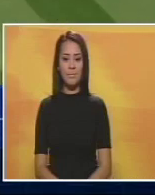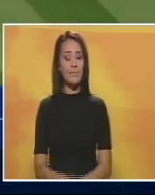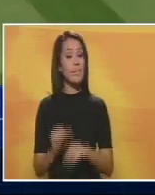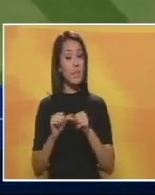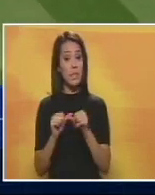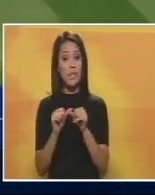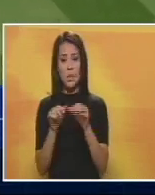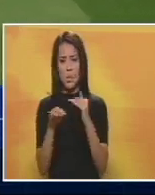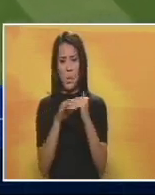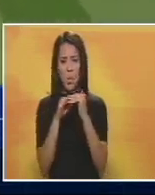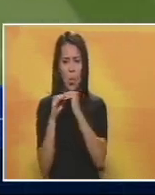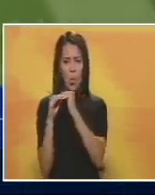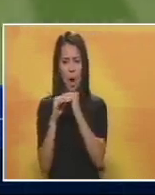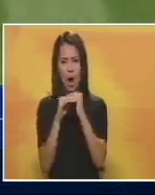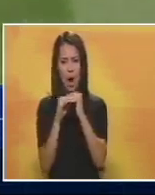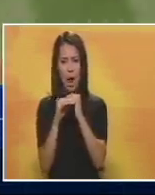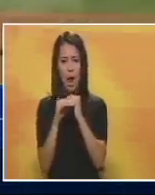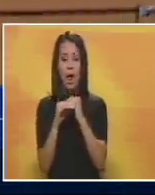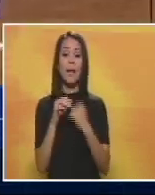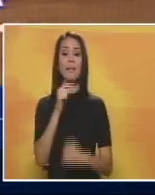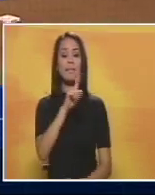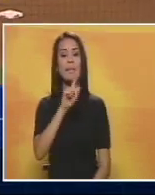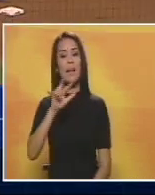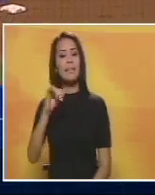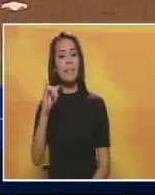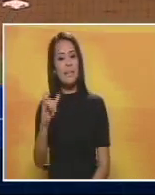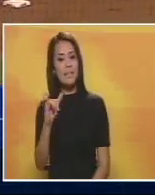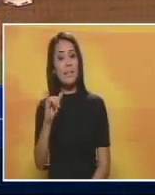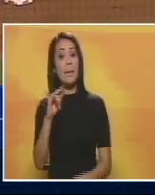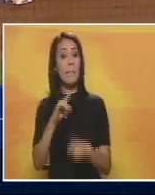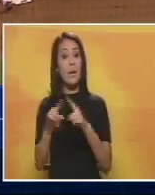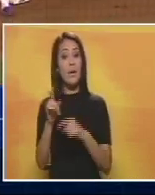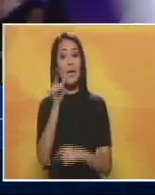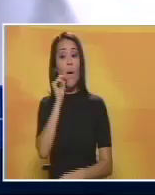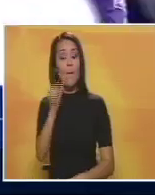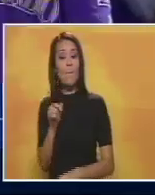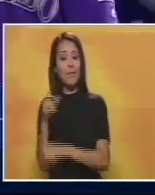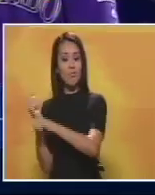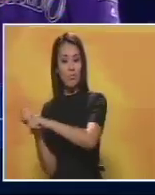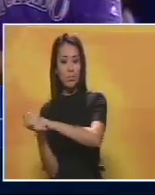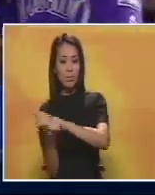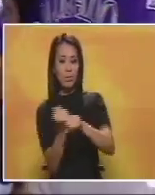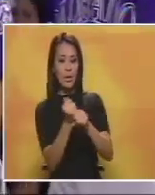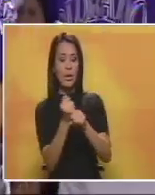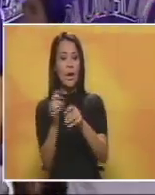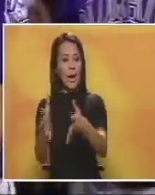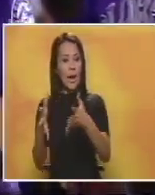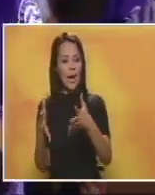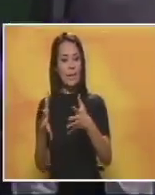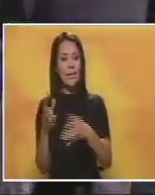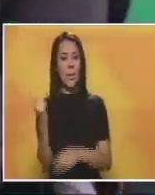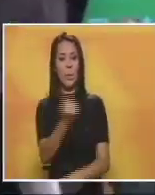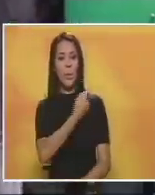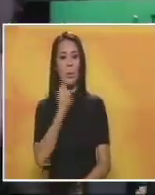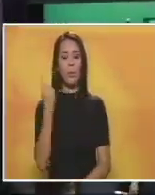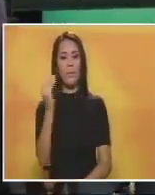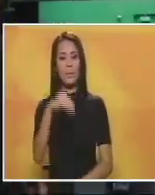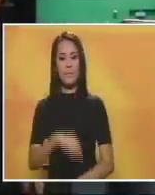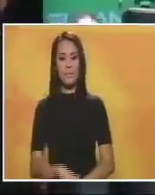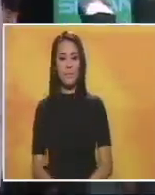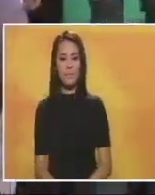mantuvo igualada hasta el inning 13, cuando Tony Walters remolcó el triunfo para Colorado con imparable al